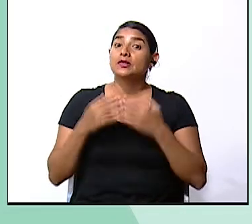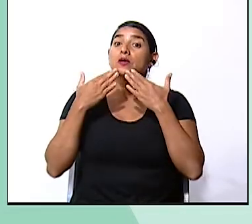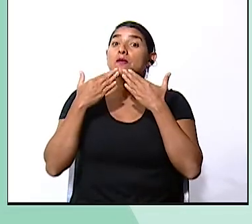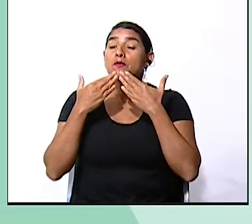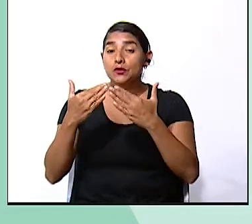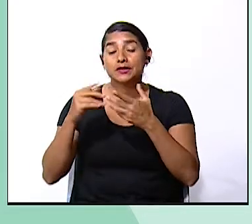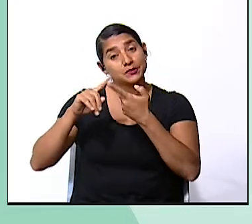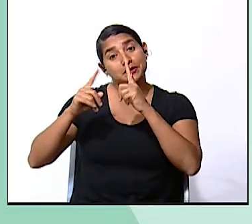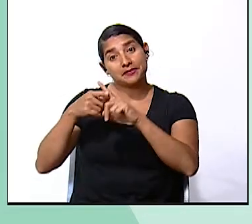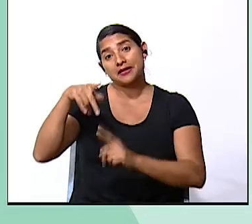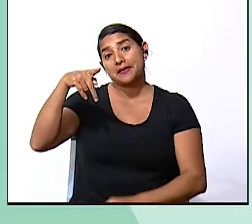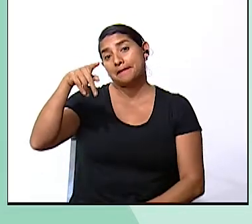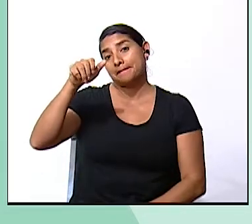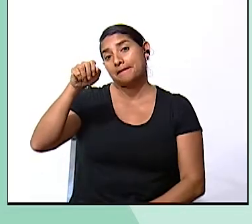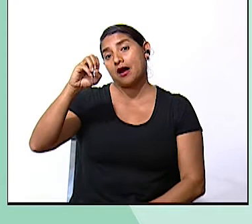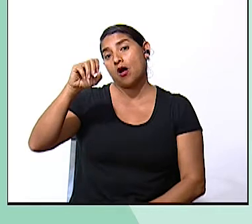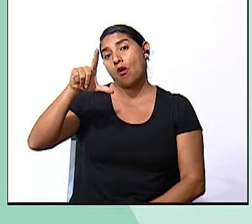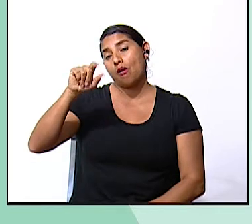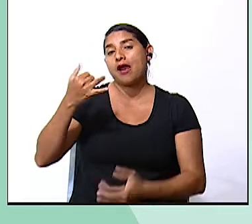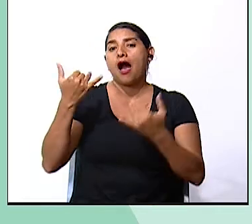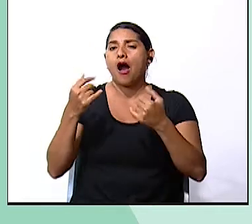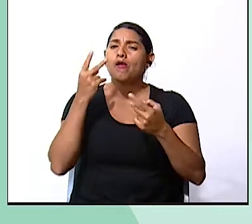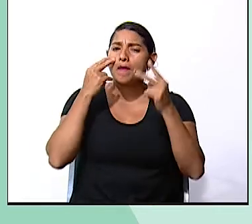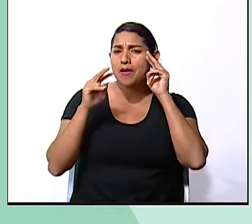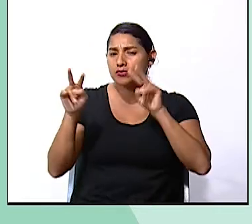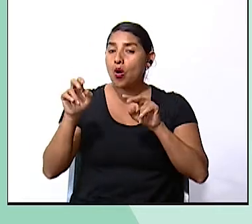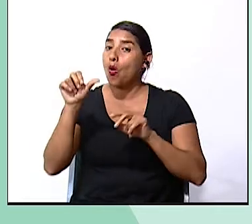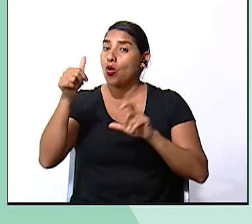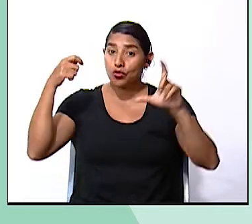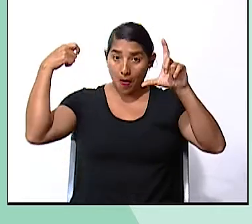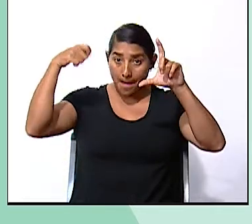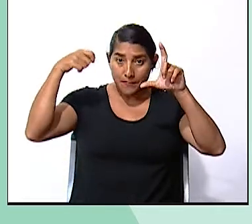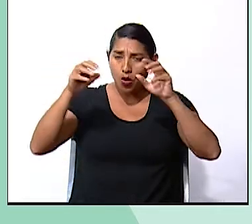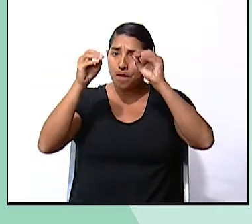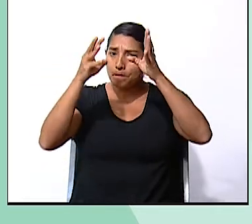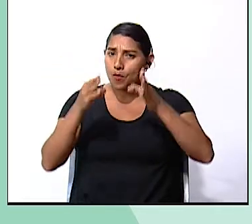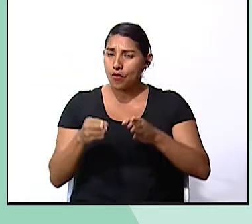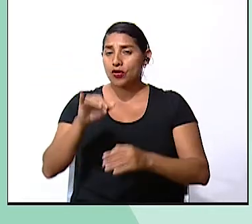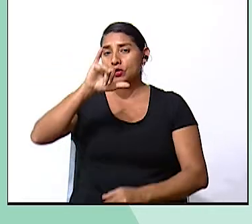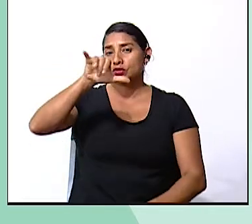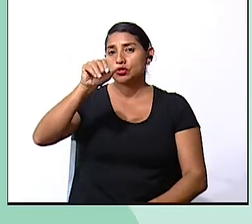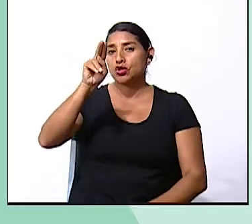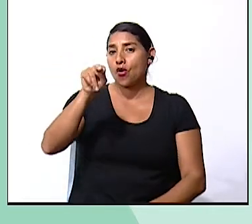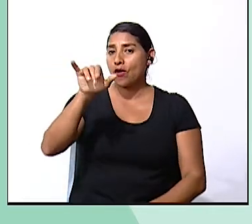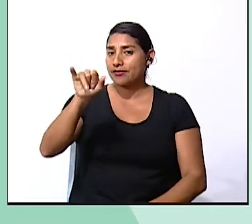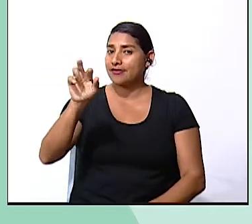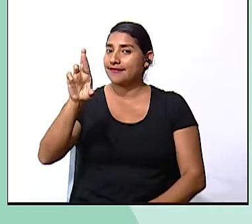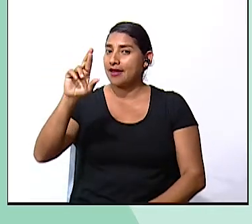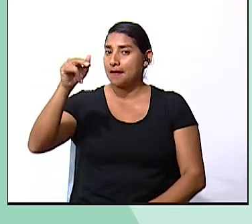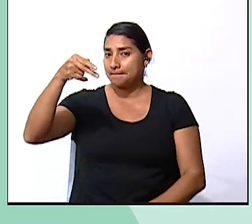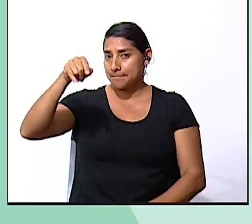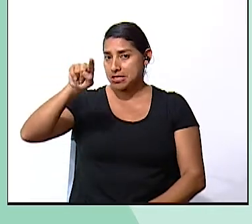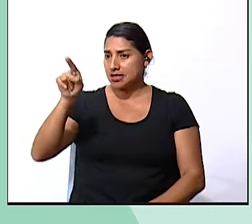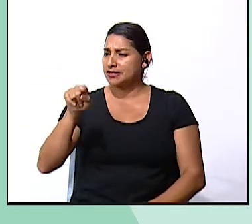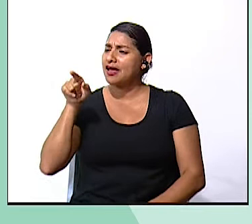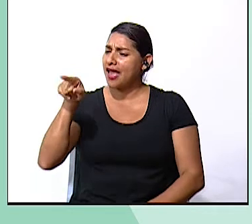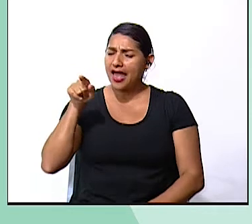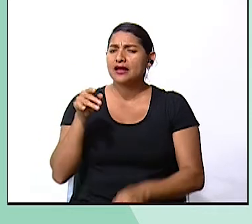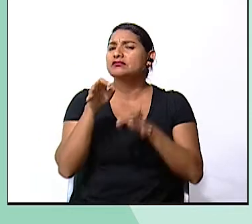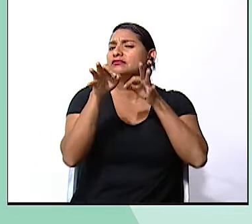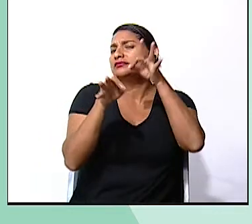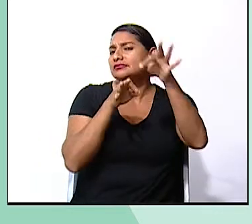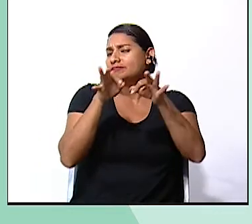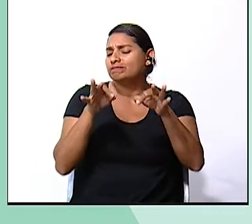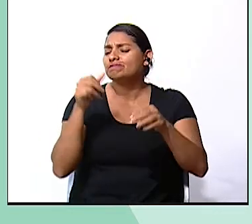Gracias, Paola. Ahora vamos a observar un video del profesor Johnny Ramírez. Él nos